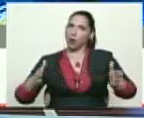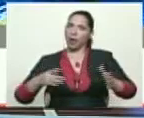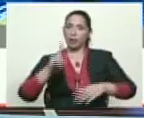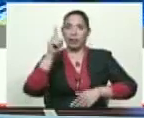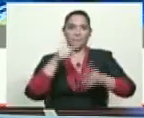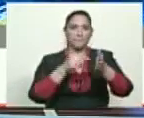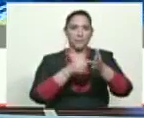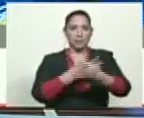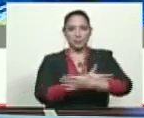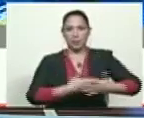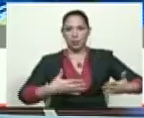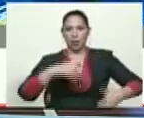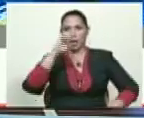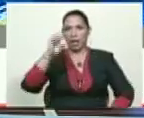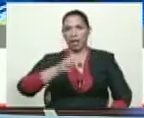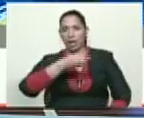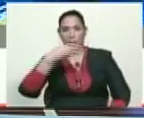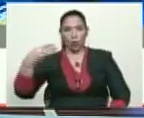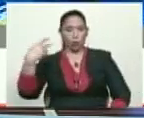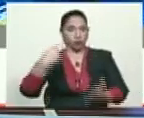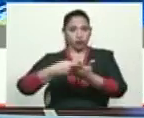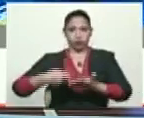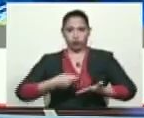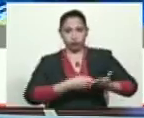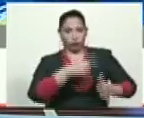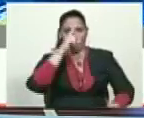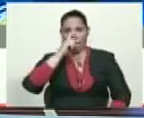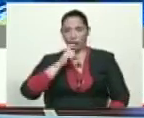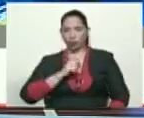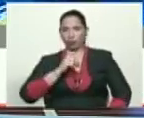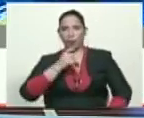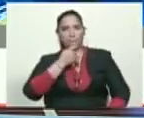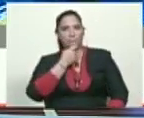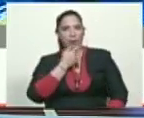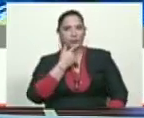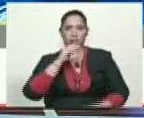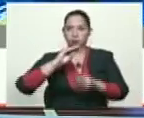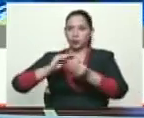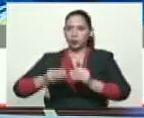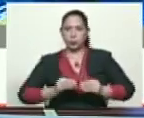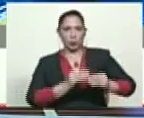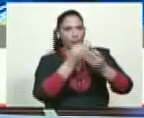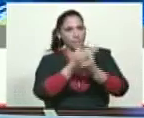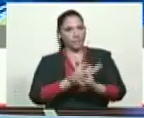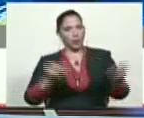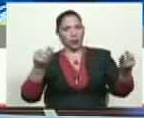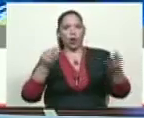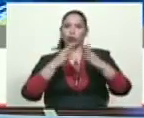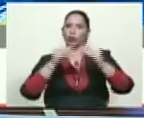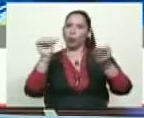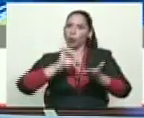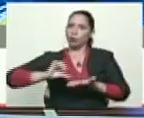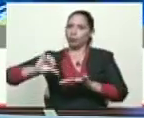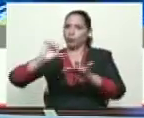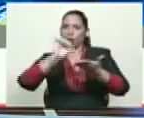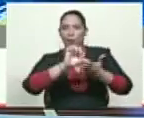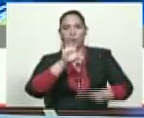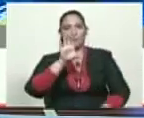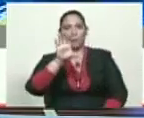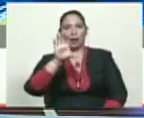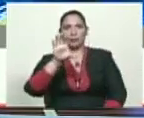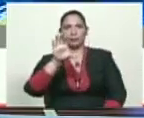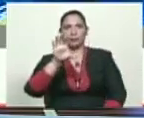de euros para invertir este año en embellecer y poner fin a todas las ciudades del país